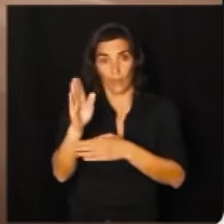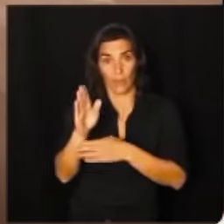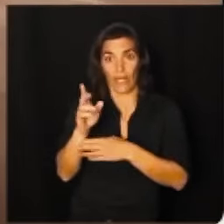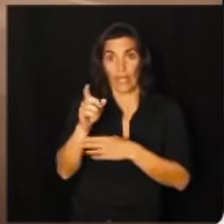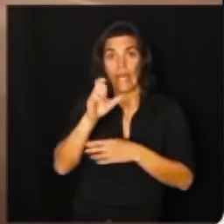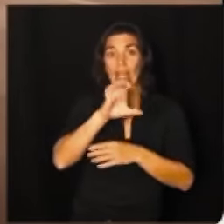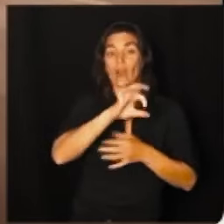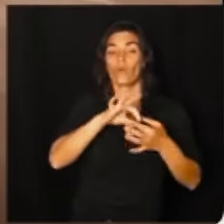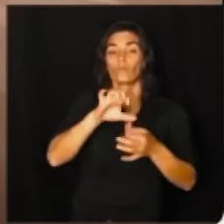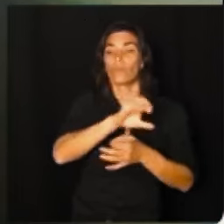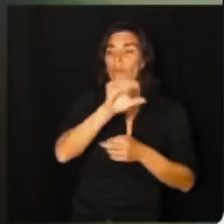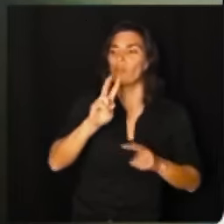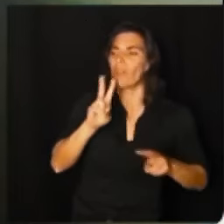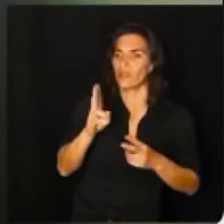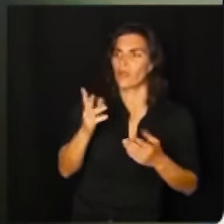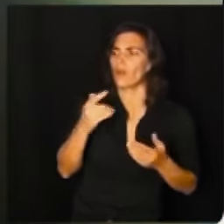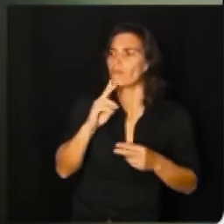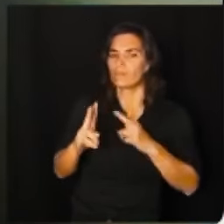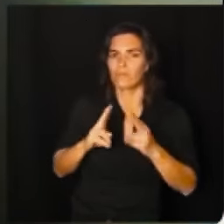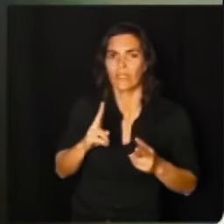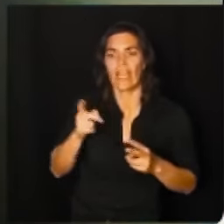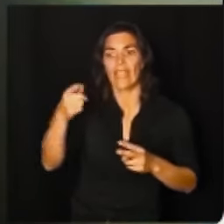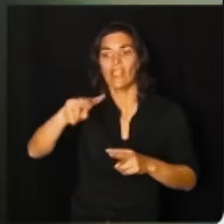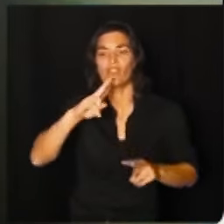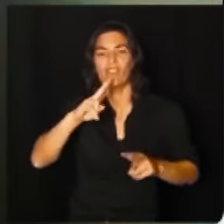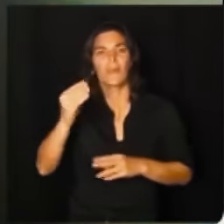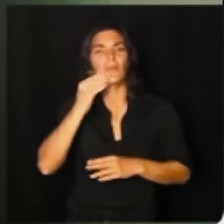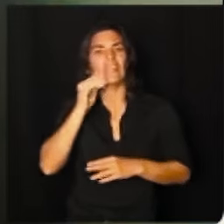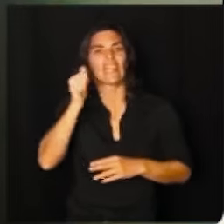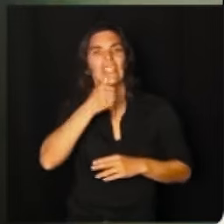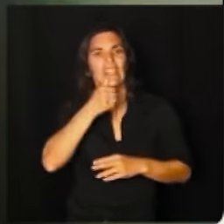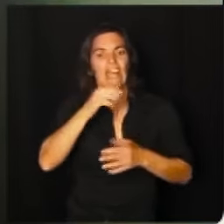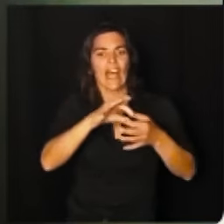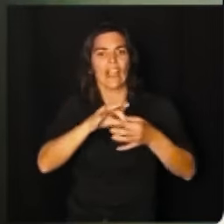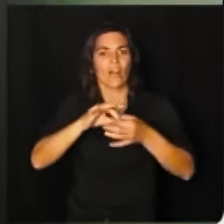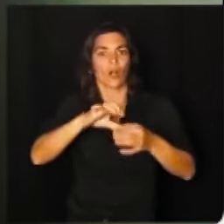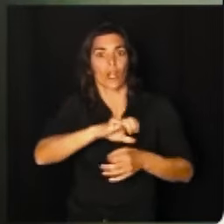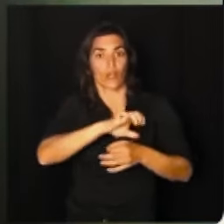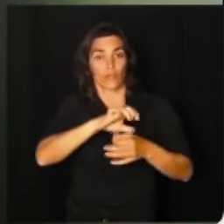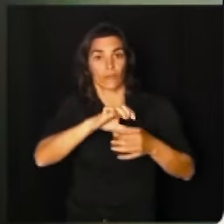ellos son capaces de decir que quien está mintiendo es Naciones Unidas.